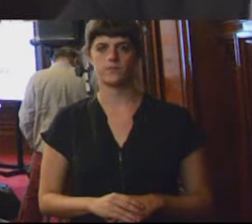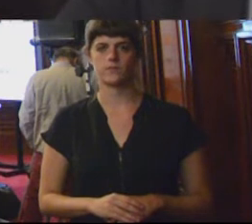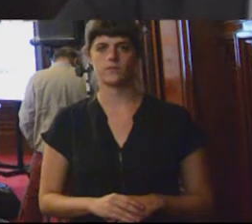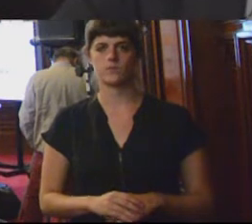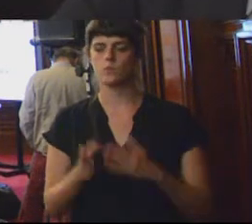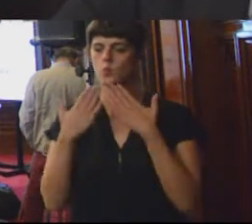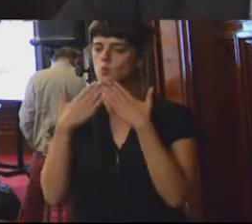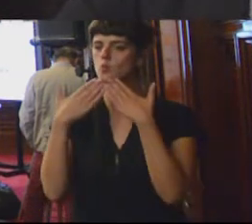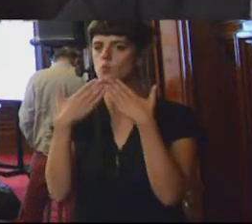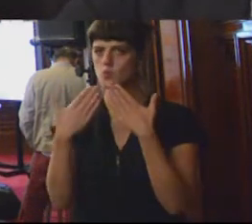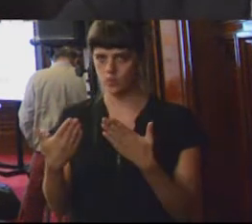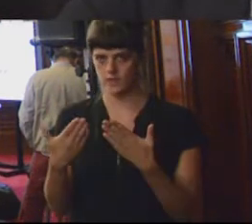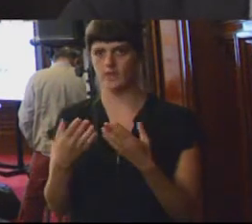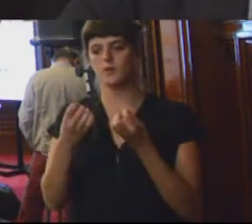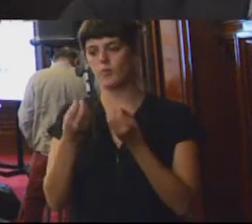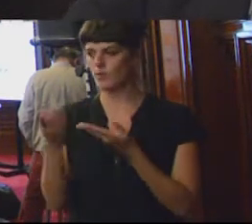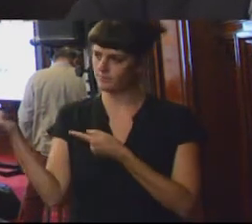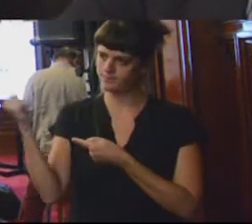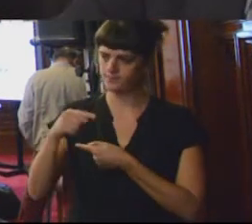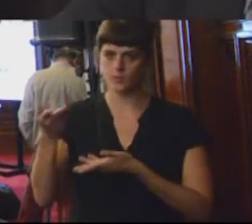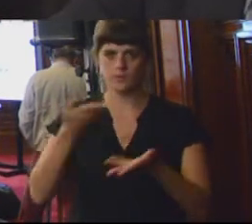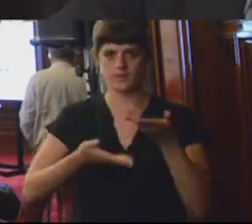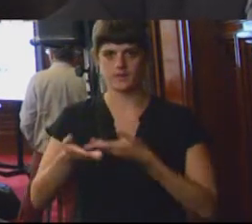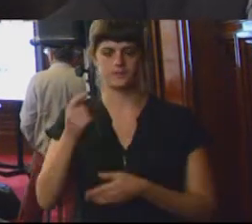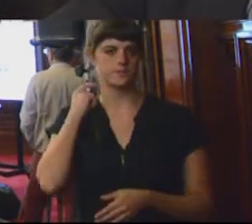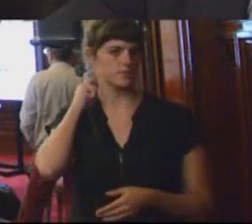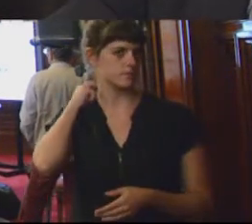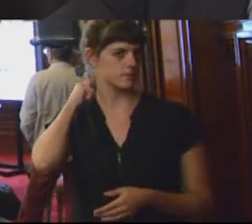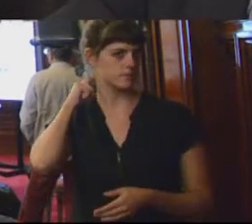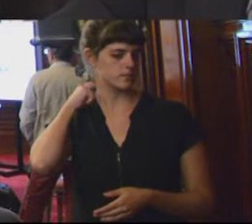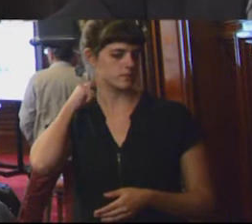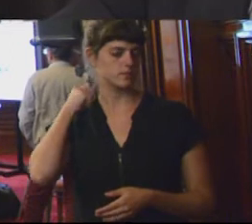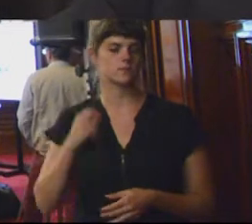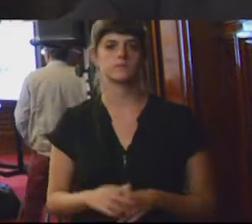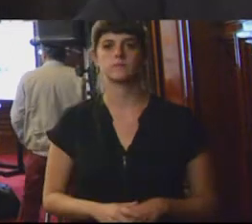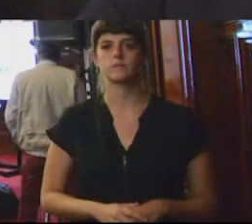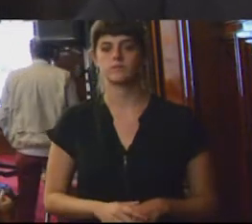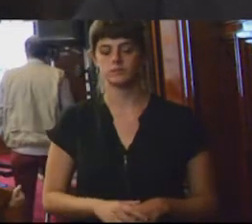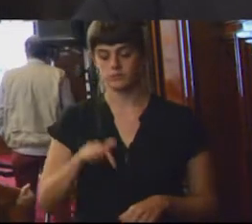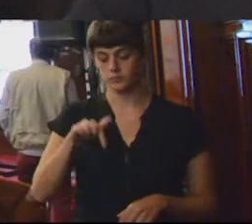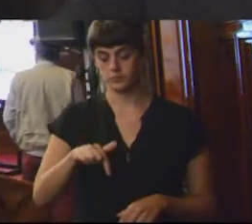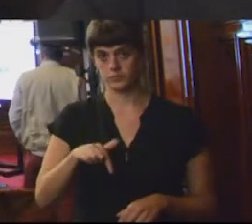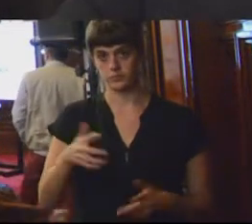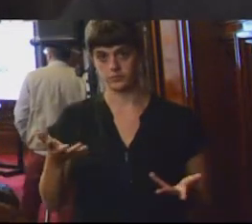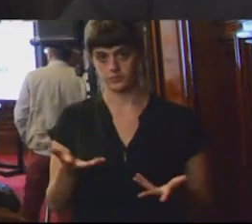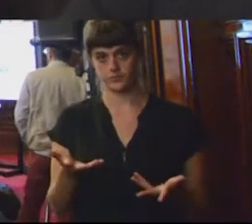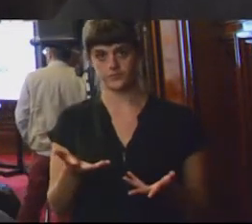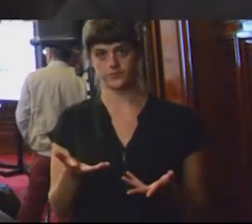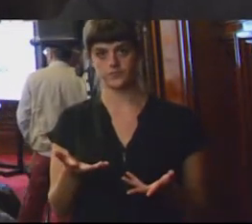Muchísimas gracias por compartir. En esta oportunidad,